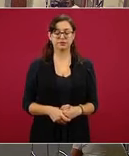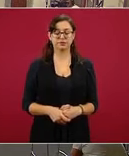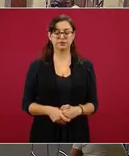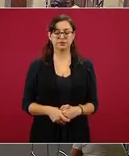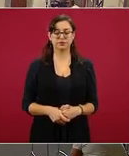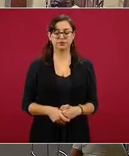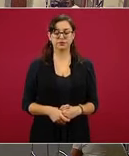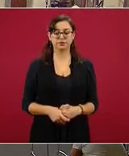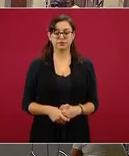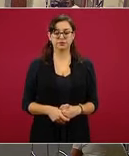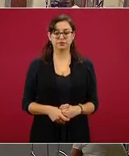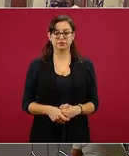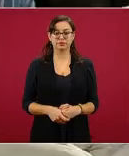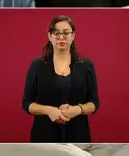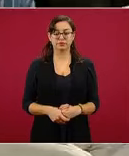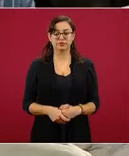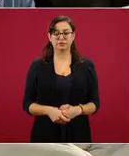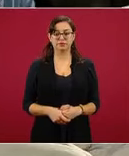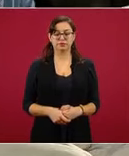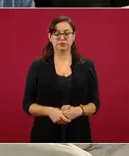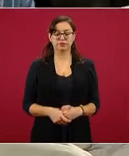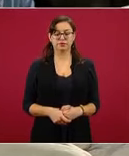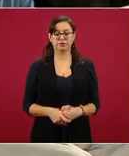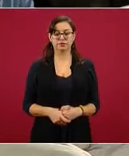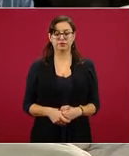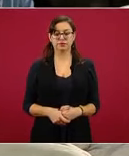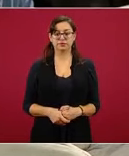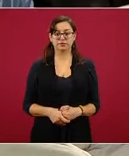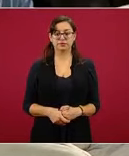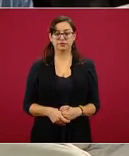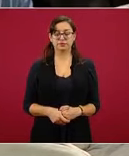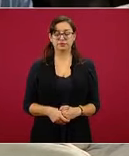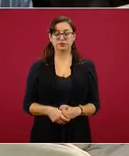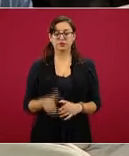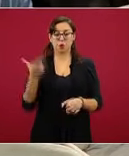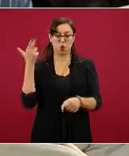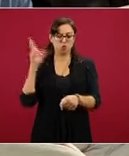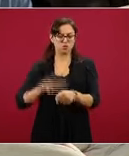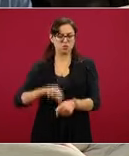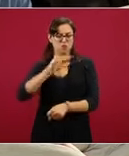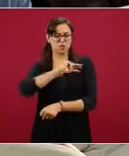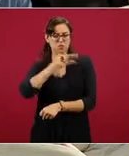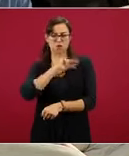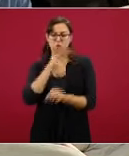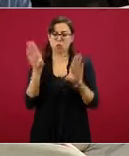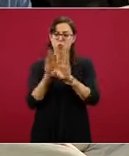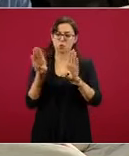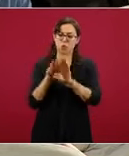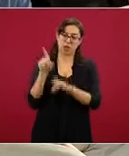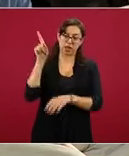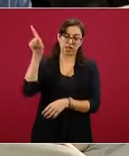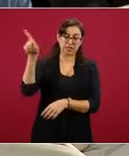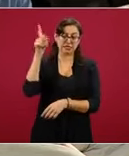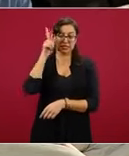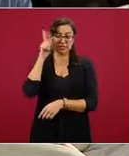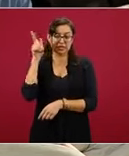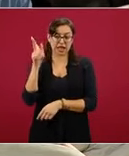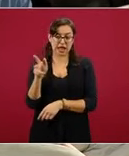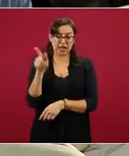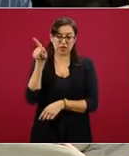Específicamente, ¿qué están haciendo en los hospitales privados? Y en el caso de Hidalgo, le comentaba que se detectó que la mortalidad de las personas que eran